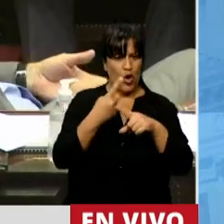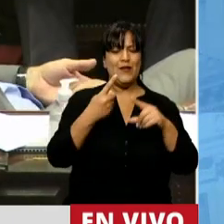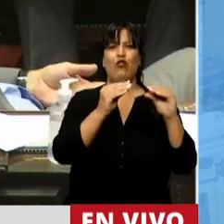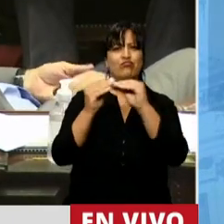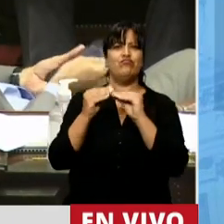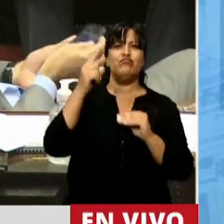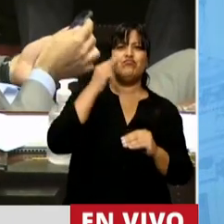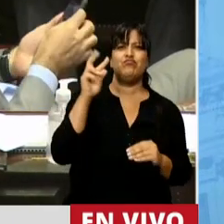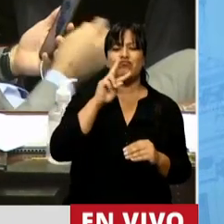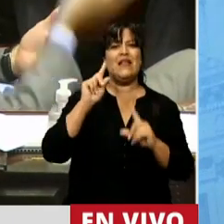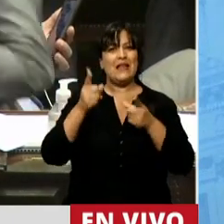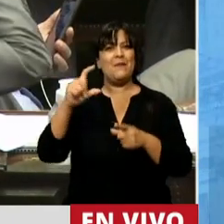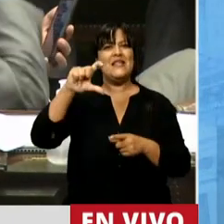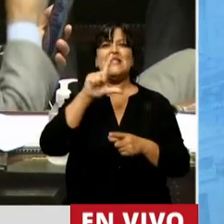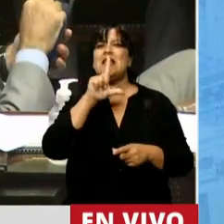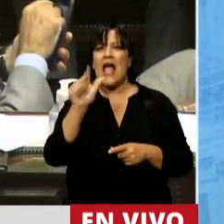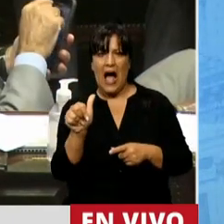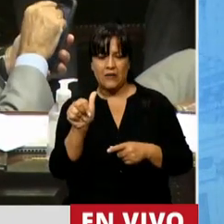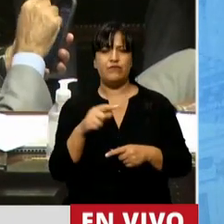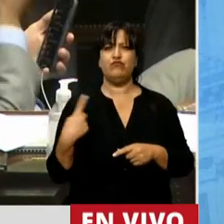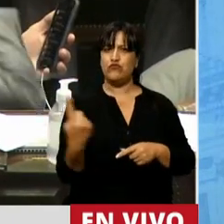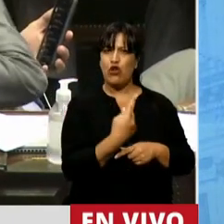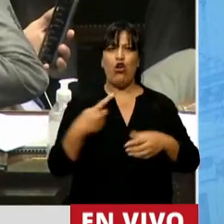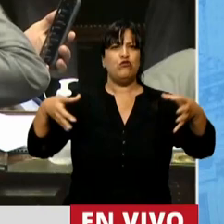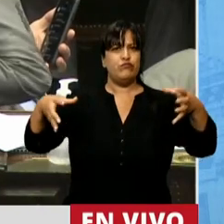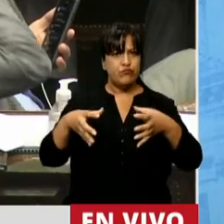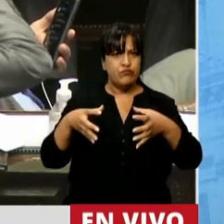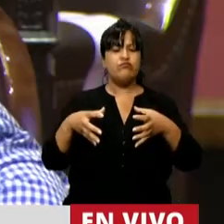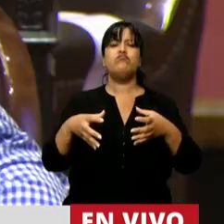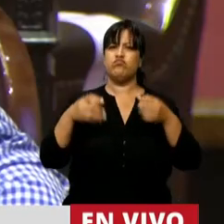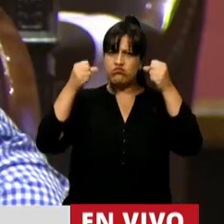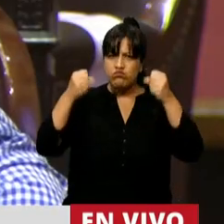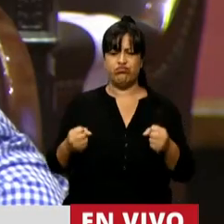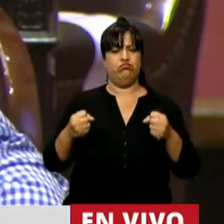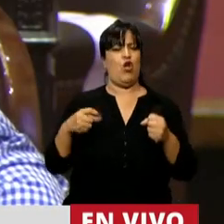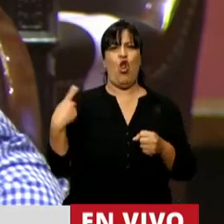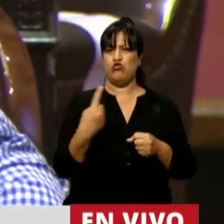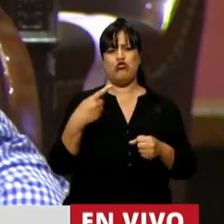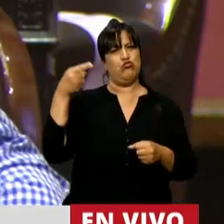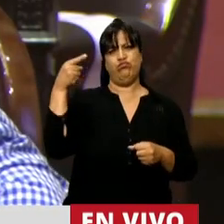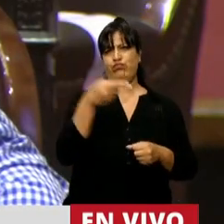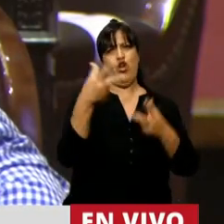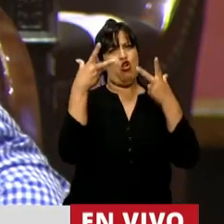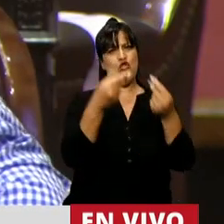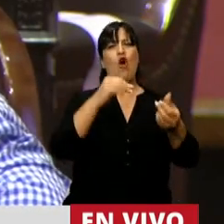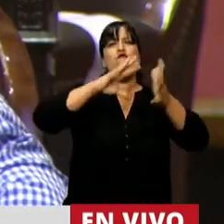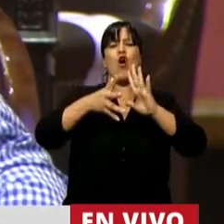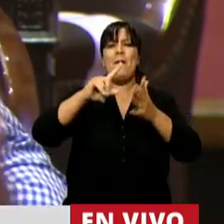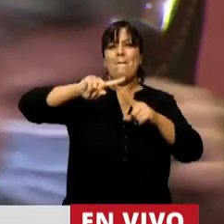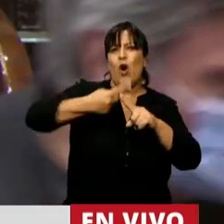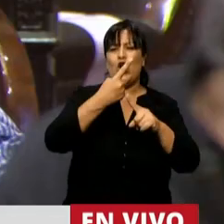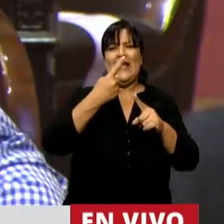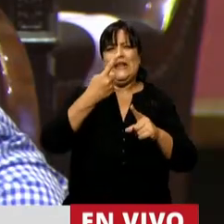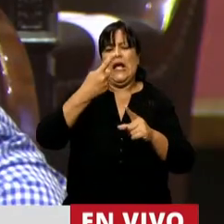y las compañeras de la CTA, donde firmemente nos opusimos a las políticas neoliberales y a